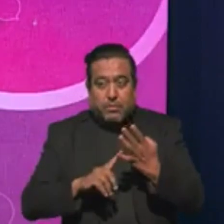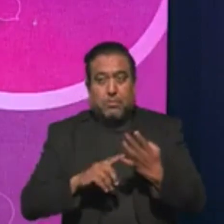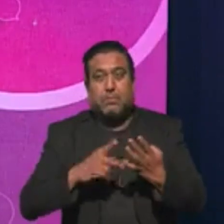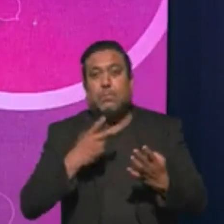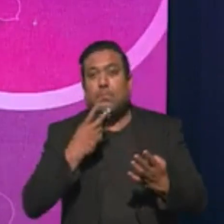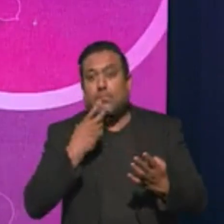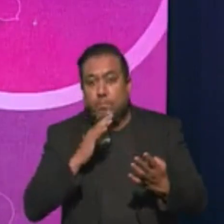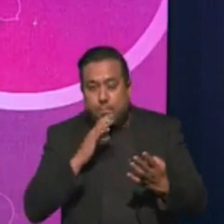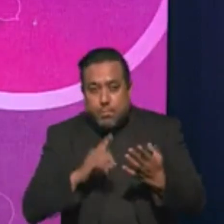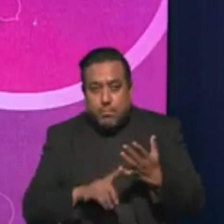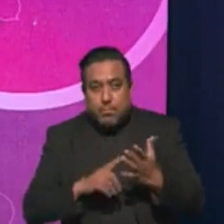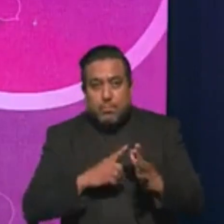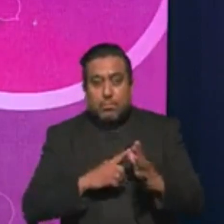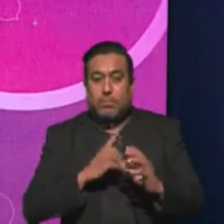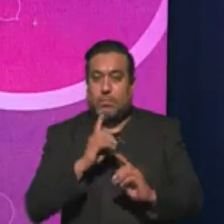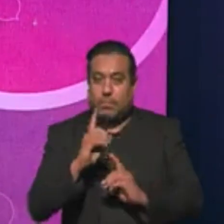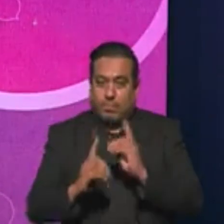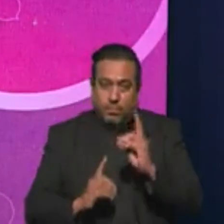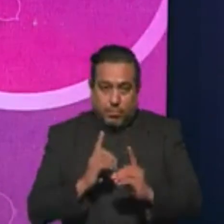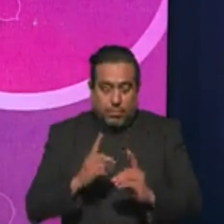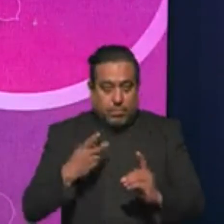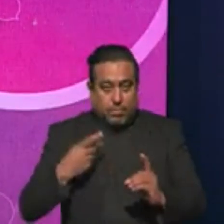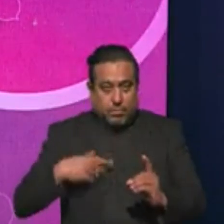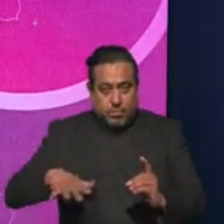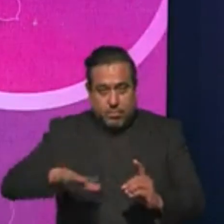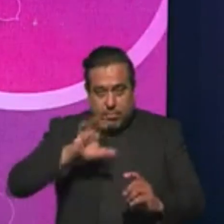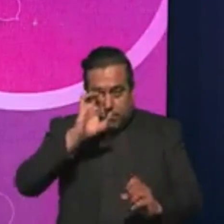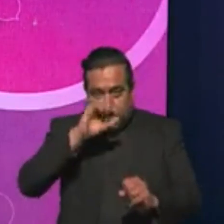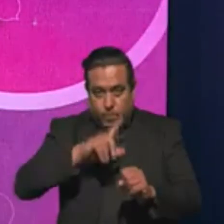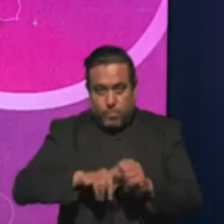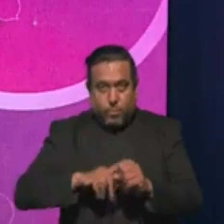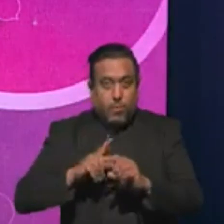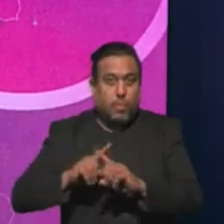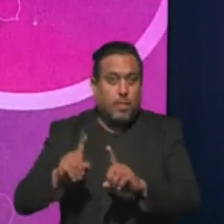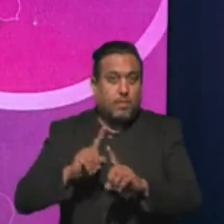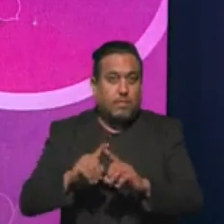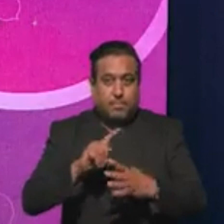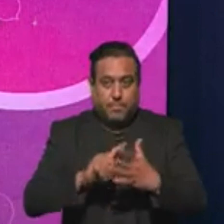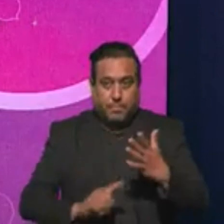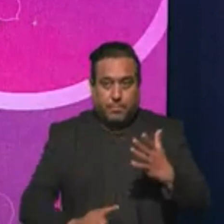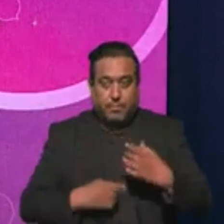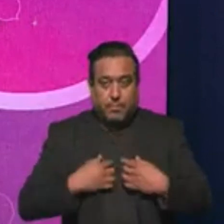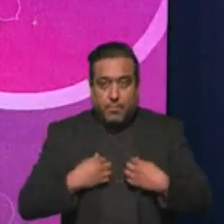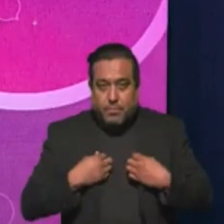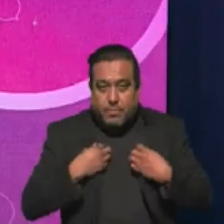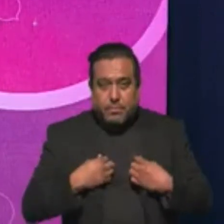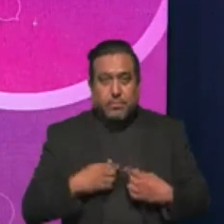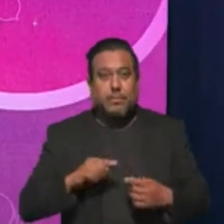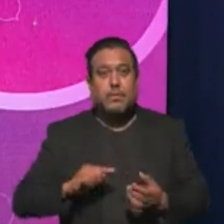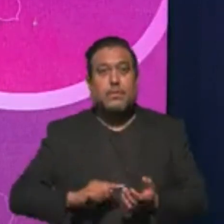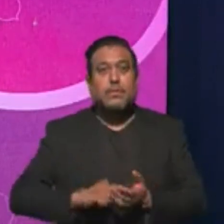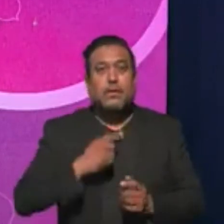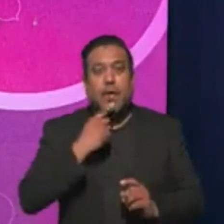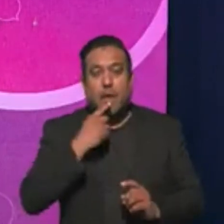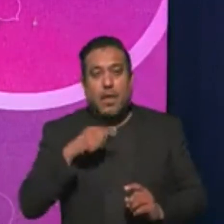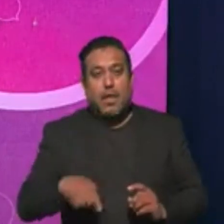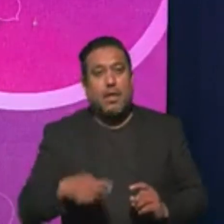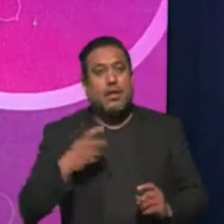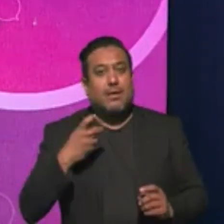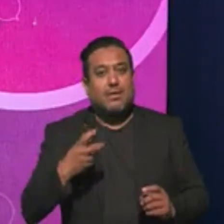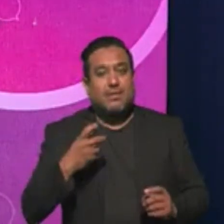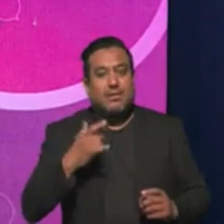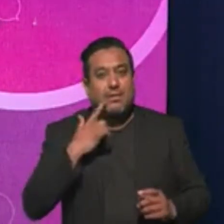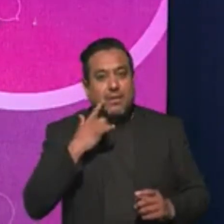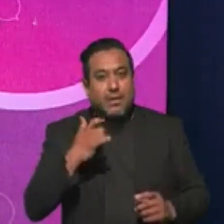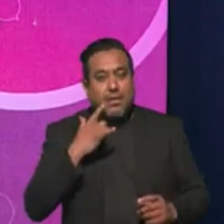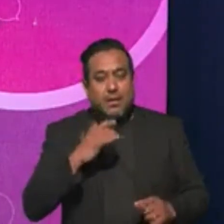casa los deportistas en cultura etcétera etcétera Celaya es todo un reto el más